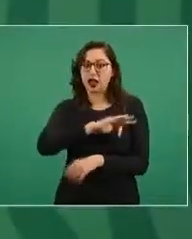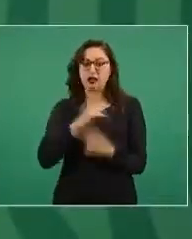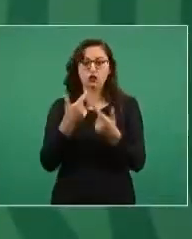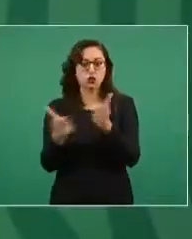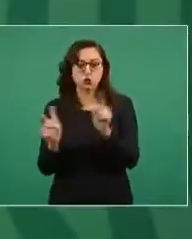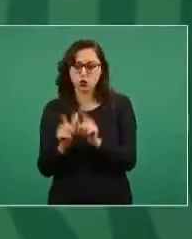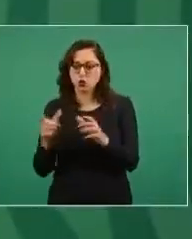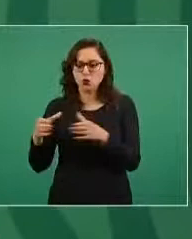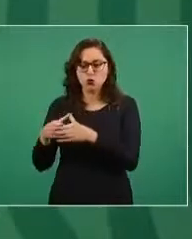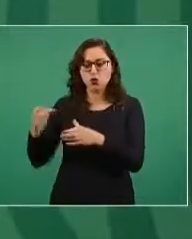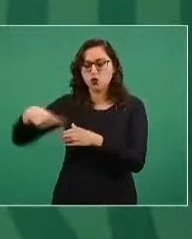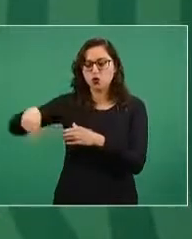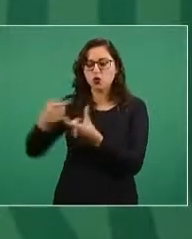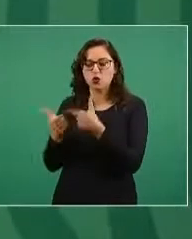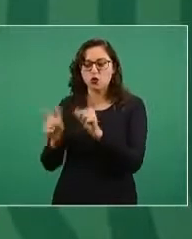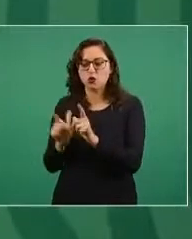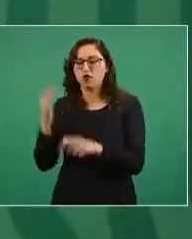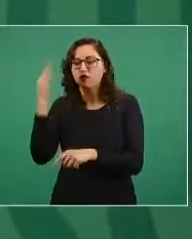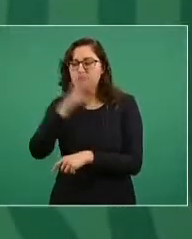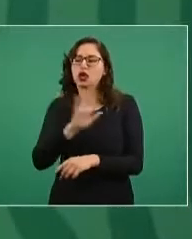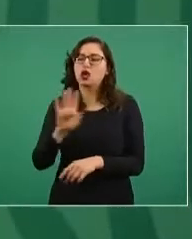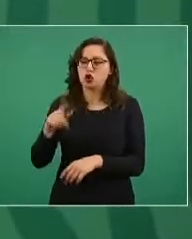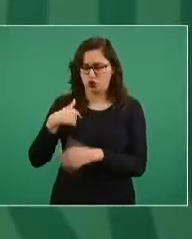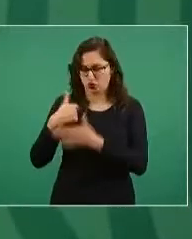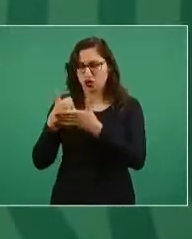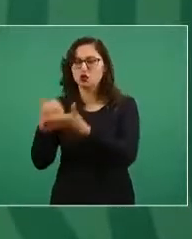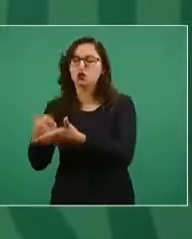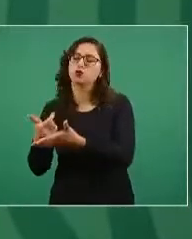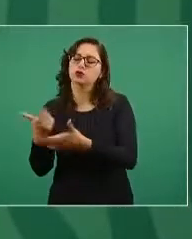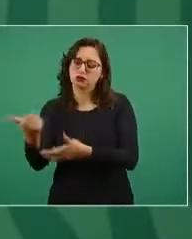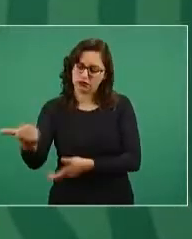Yo te ayudo para que te vacunen.